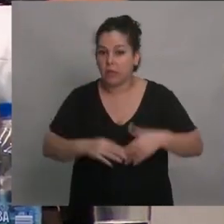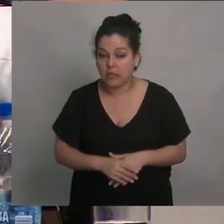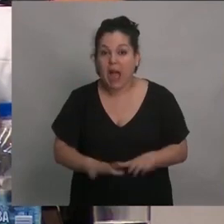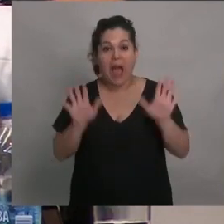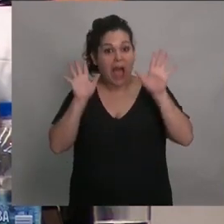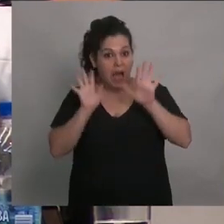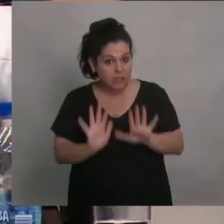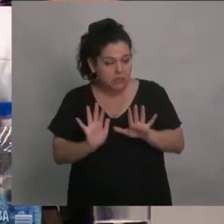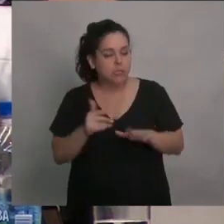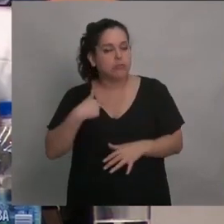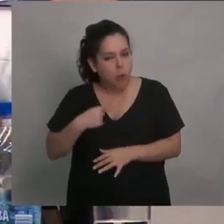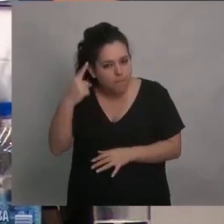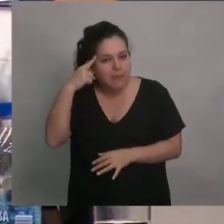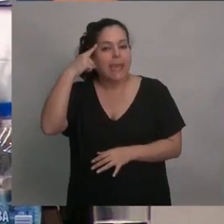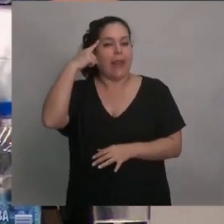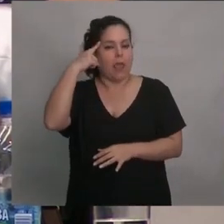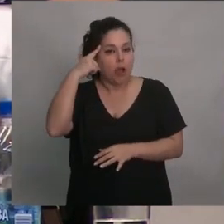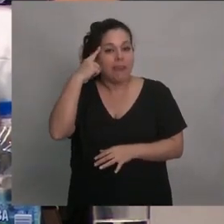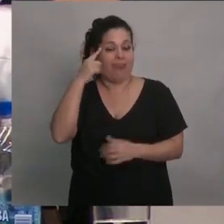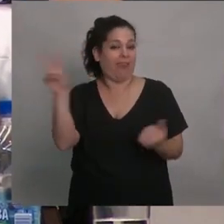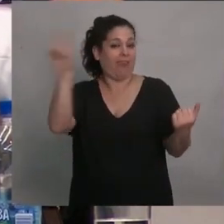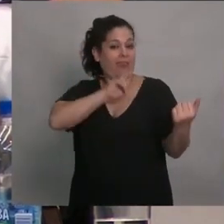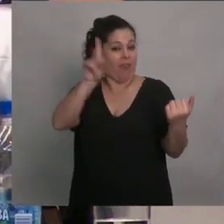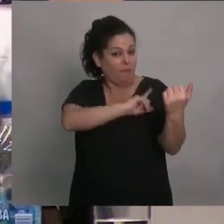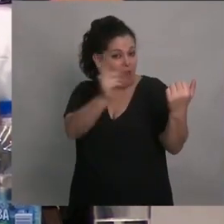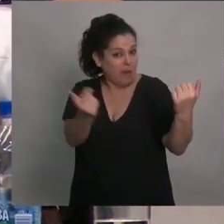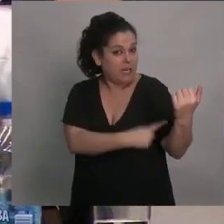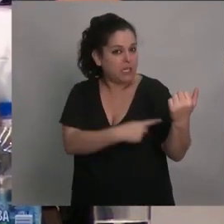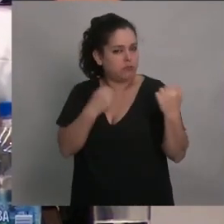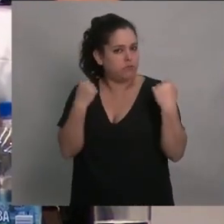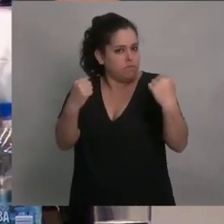sentido, creo de que los feminismos están